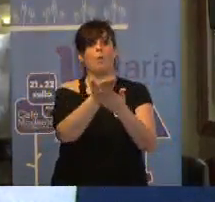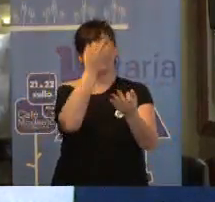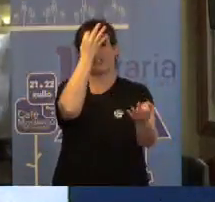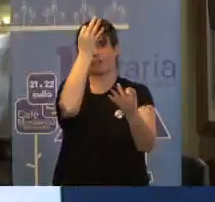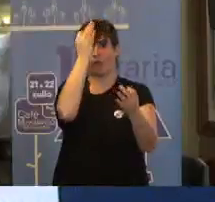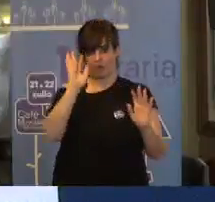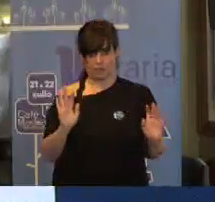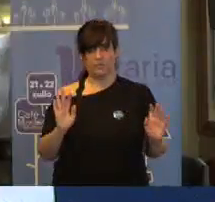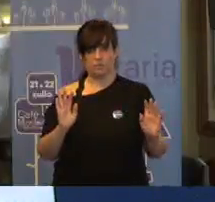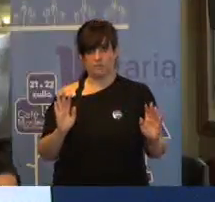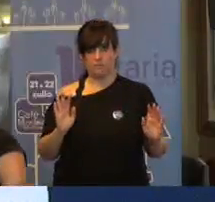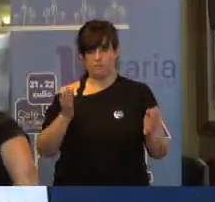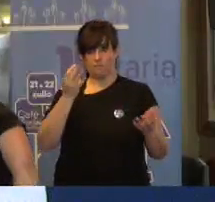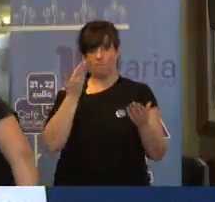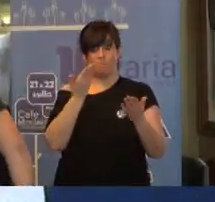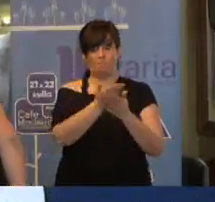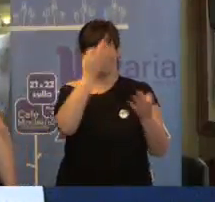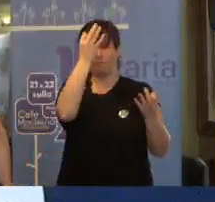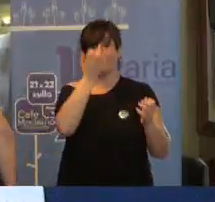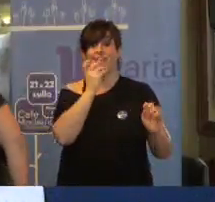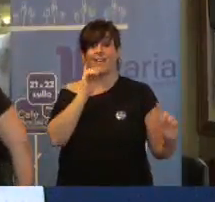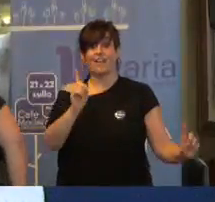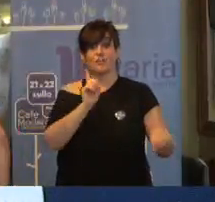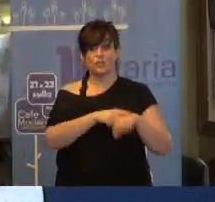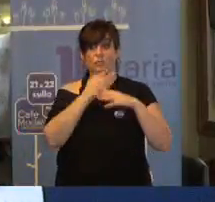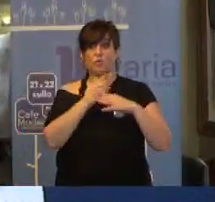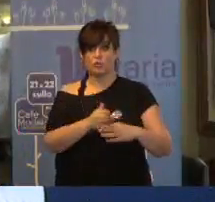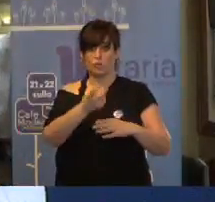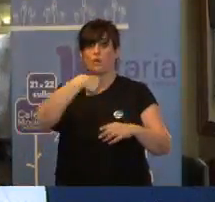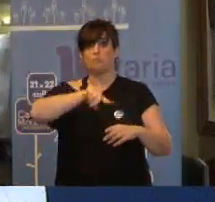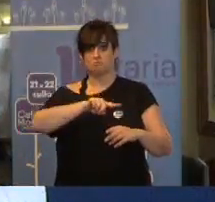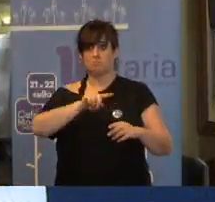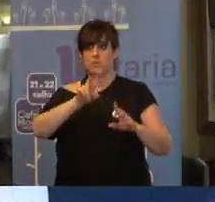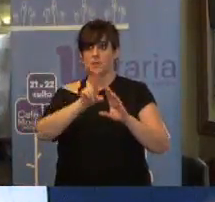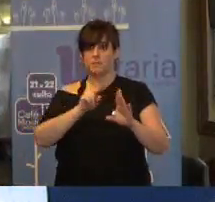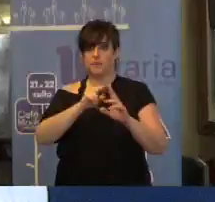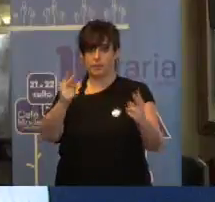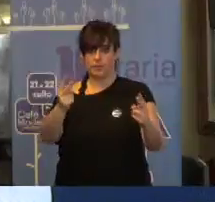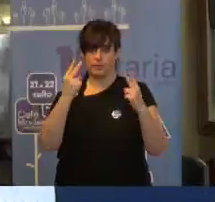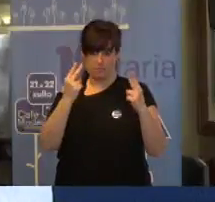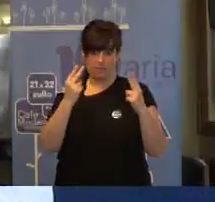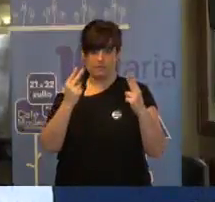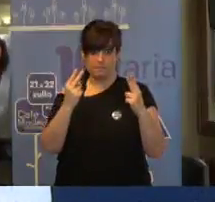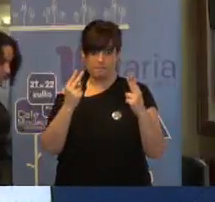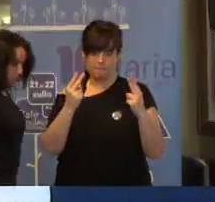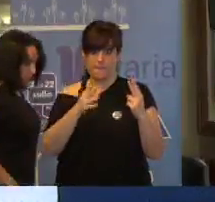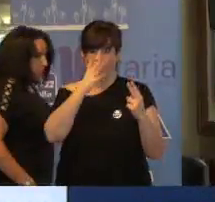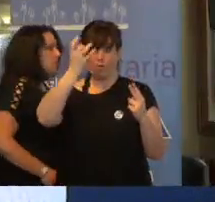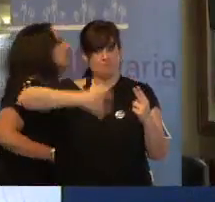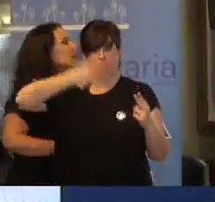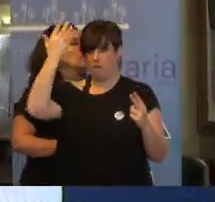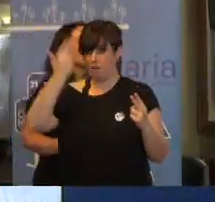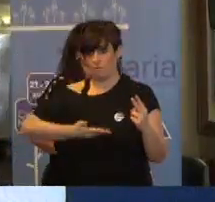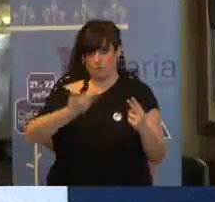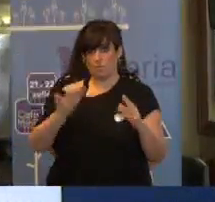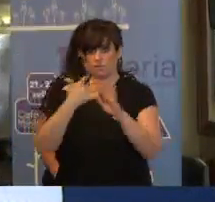me gustaría que a mirásemos, que visionástes un vídeo no que participou César Portela cunha desas ideas fundamentais